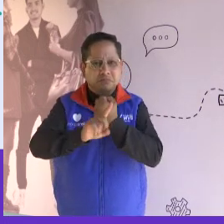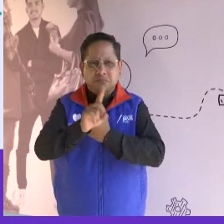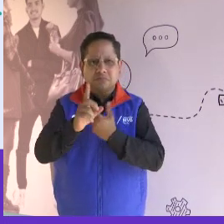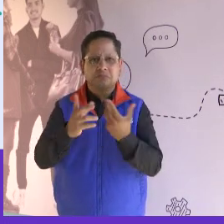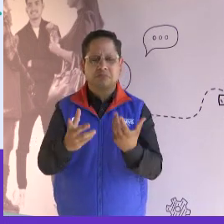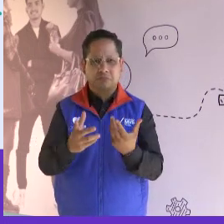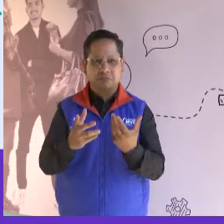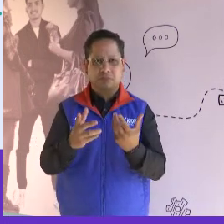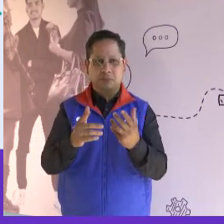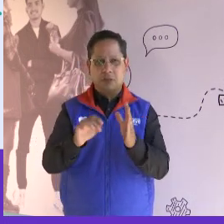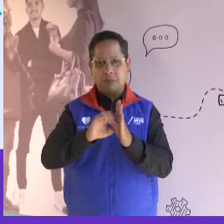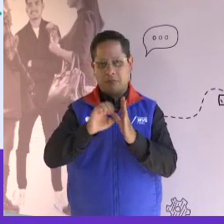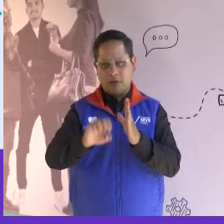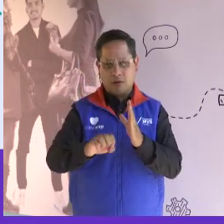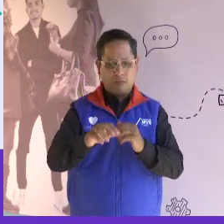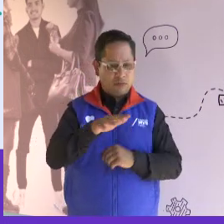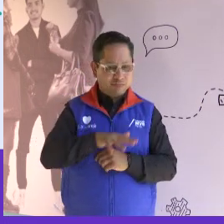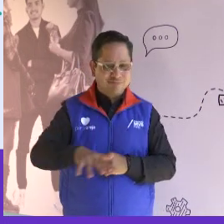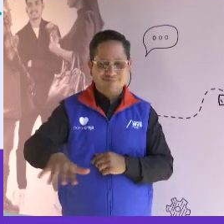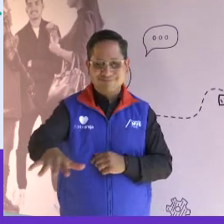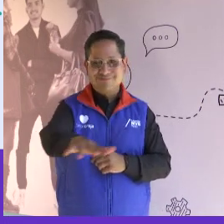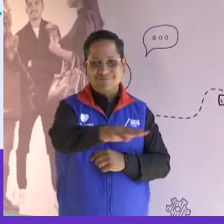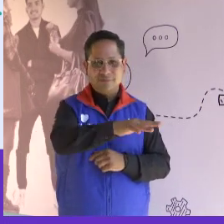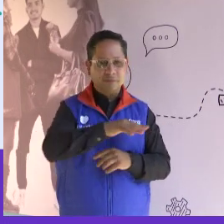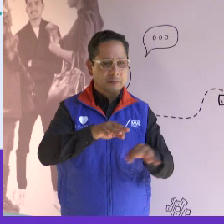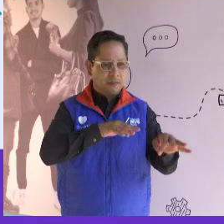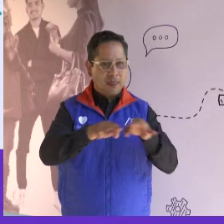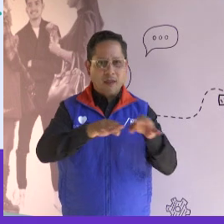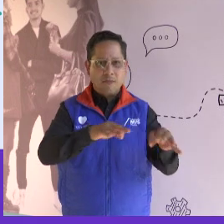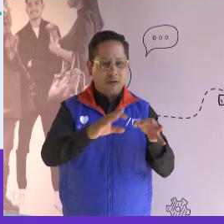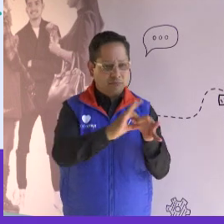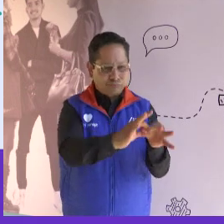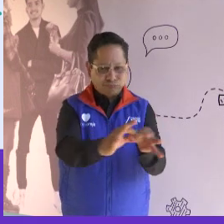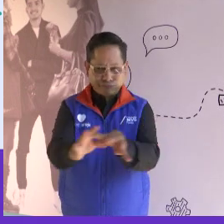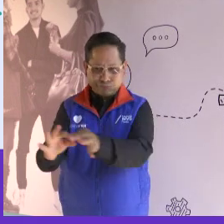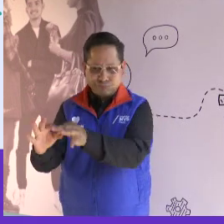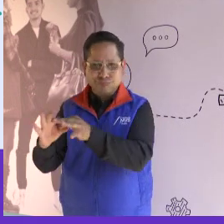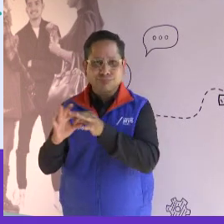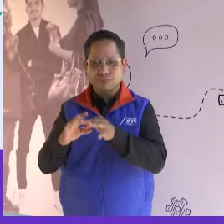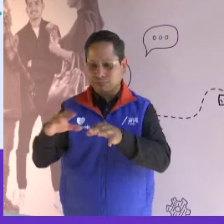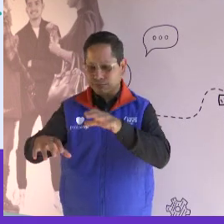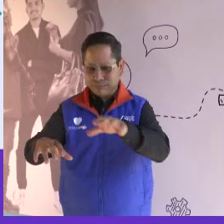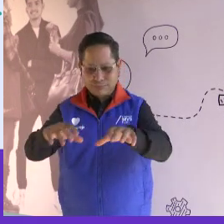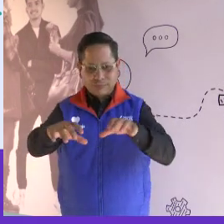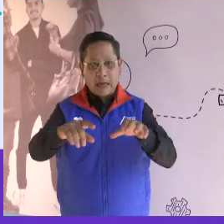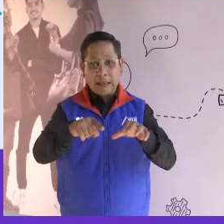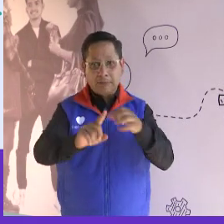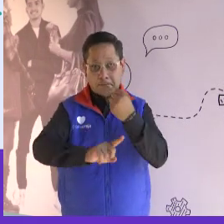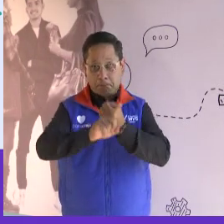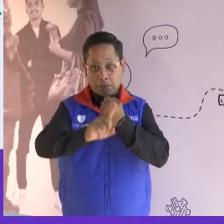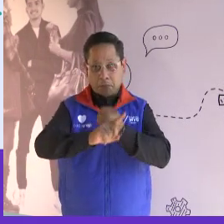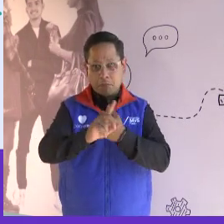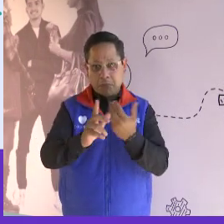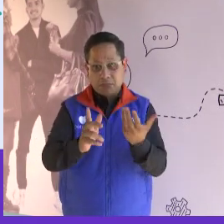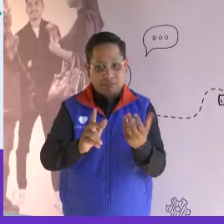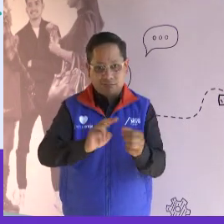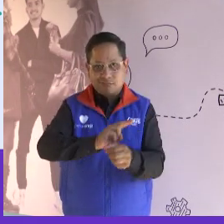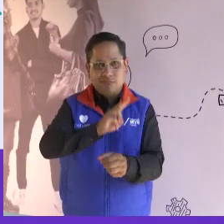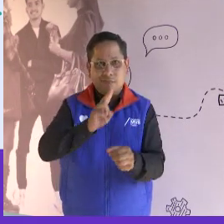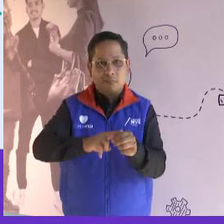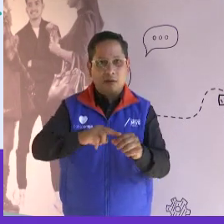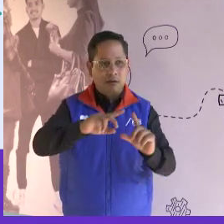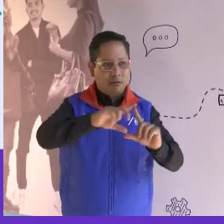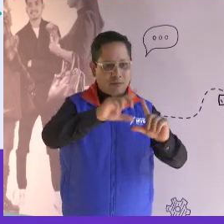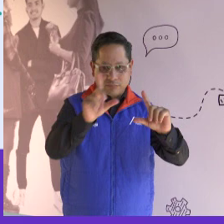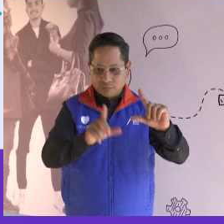trabajo nacionales que tienen presencias locales, podemos resolver retos que a lo mejor son comunes, que son retos